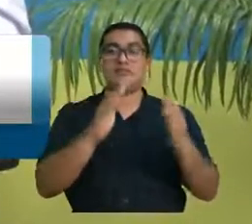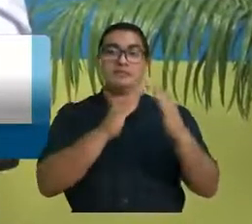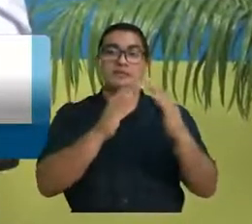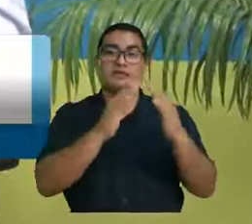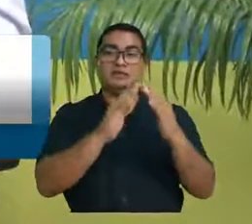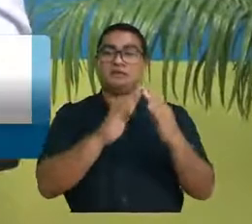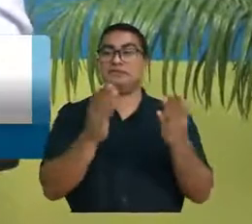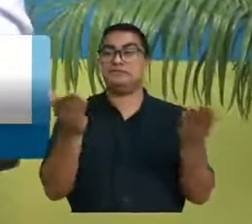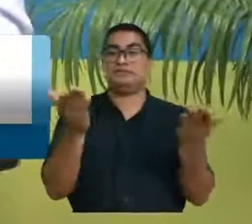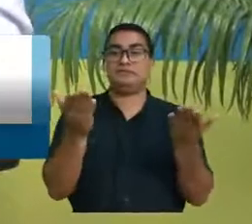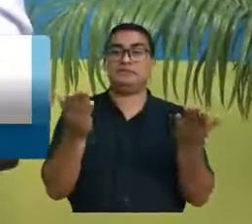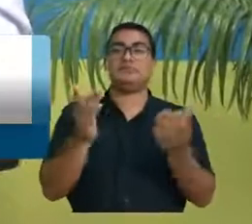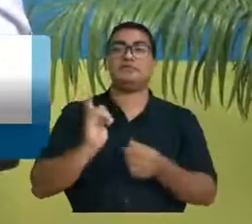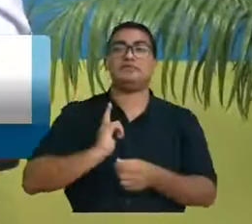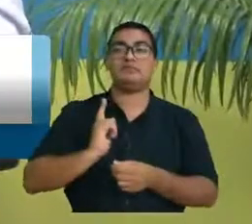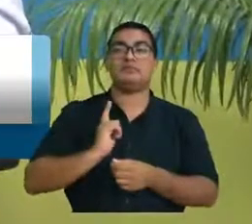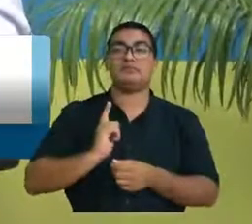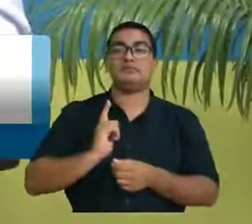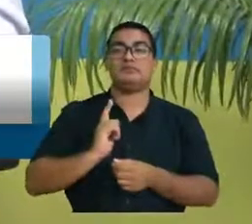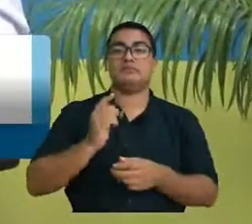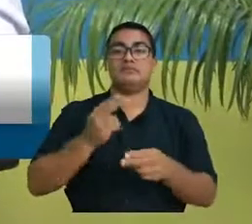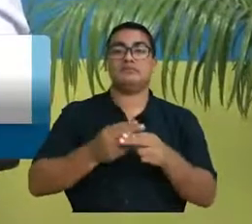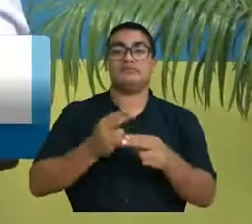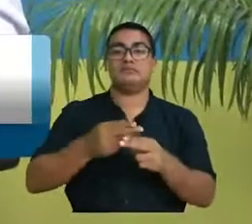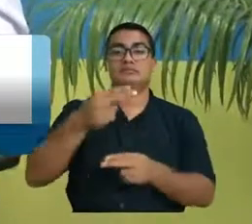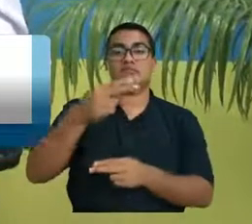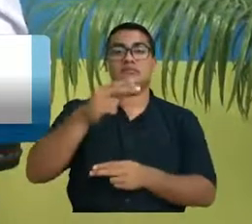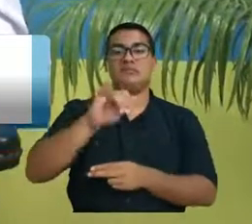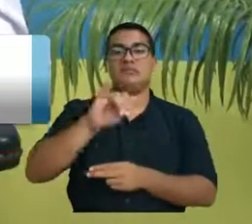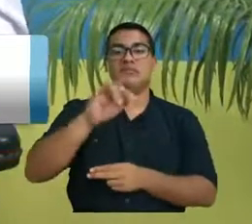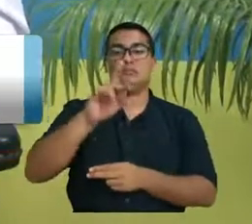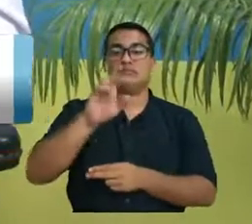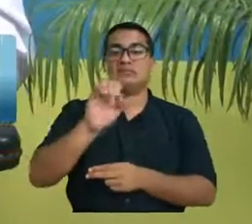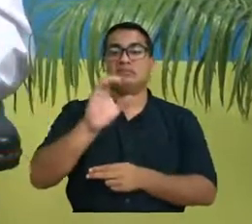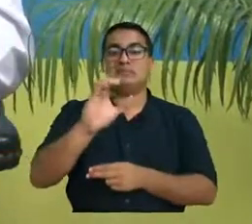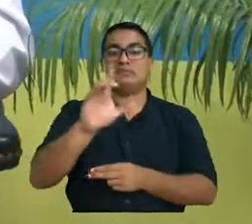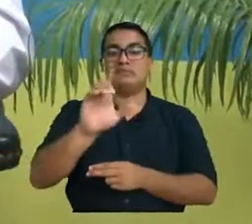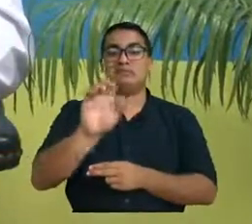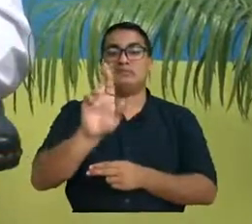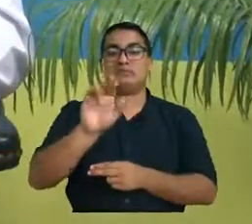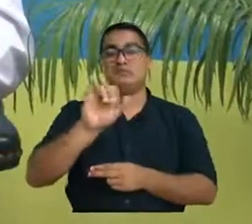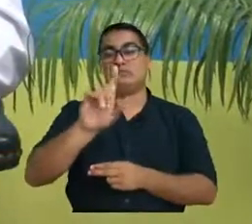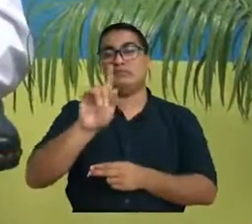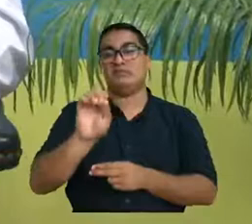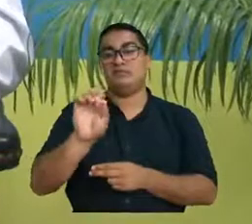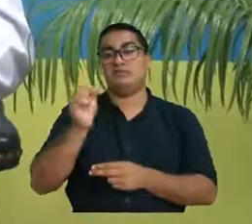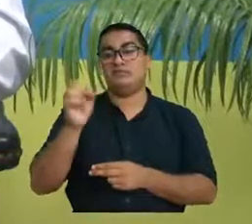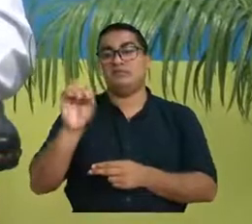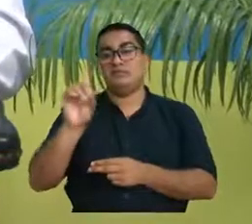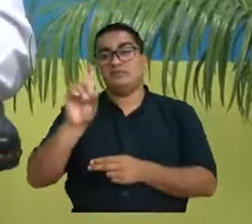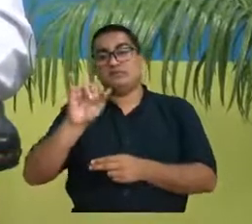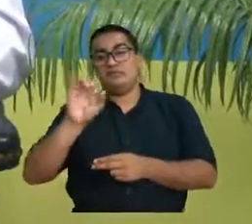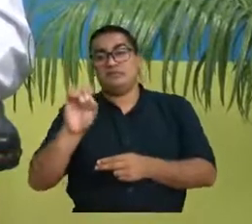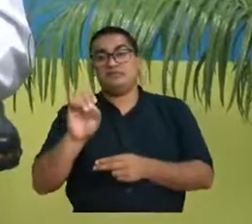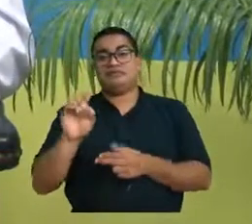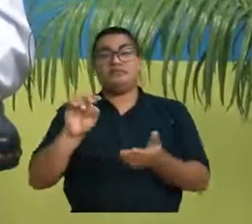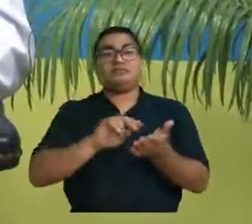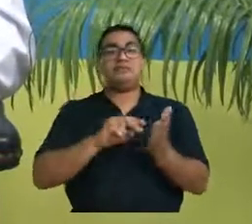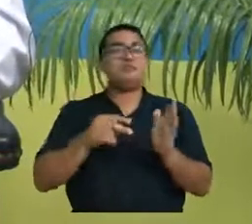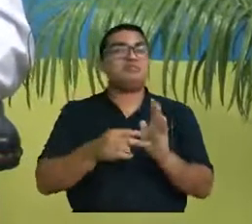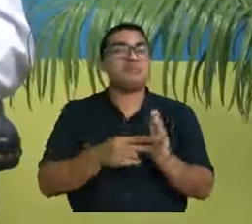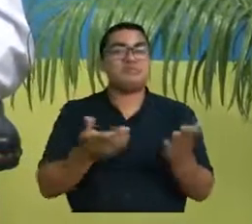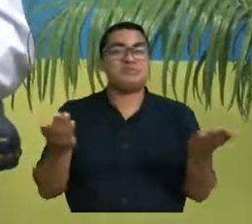casa, contiene una sustancia que se llama hipoclorito de sodio. Hipoclorito. El hipoclorito de sodio es la